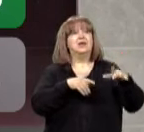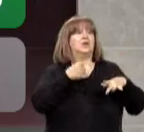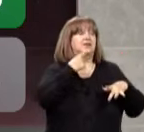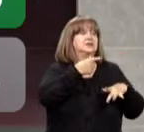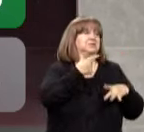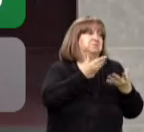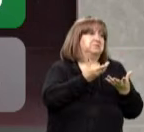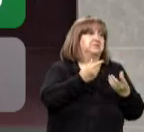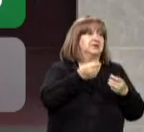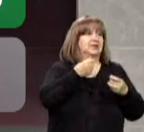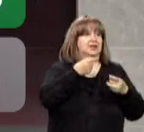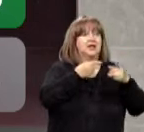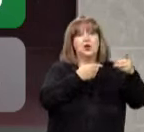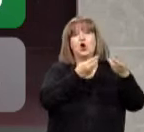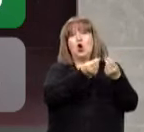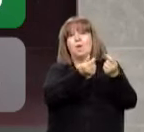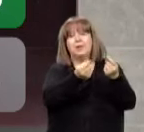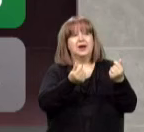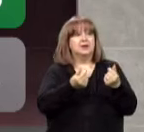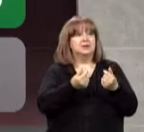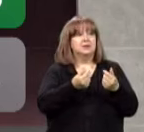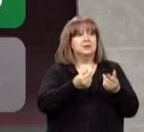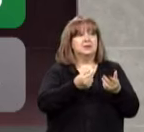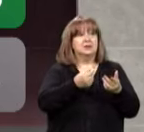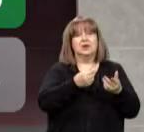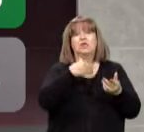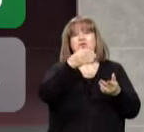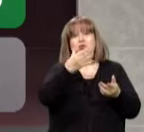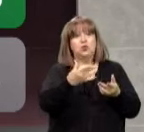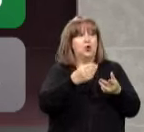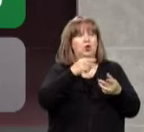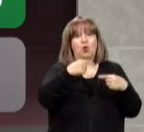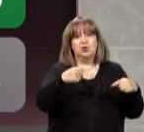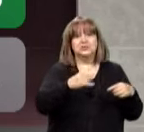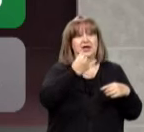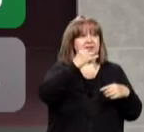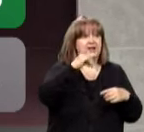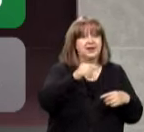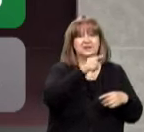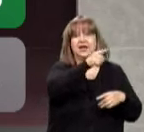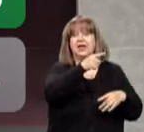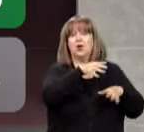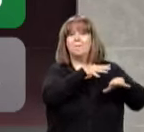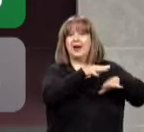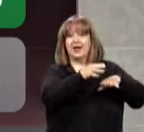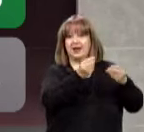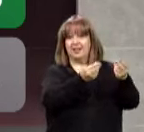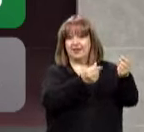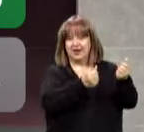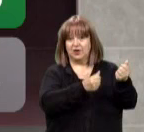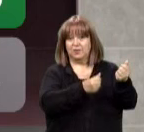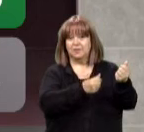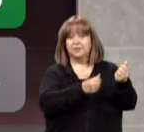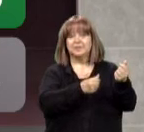activos de renta fija O sea que van que sabemos cuánto van a pagar de amortización de intereses durante el periodo que estén y también activos